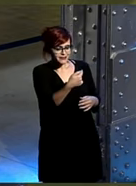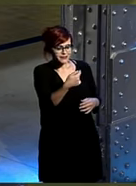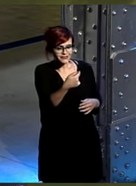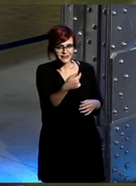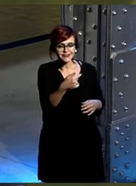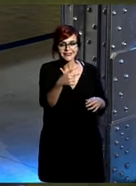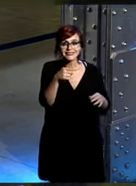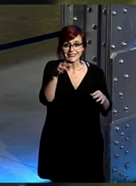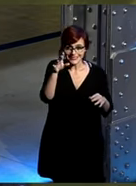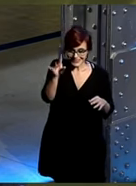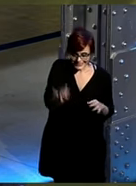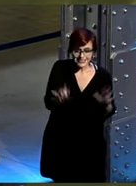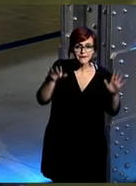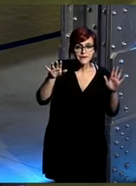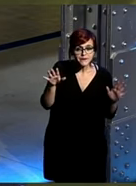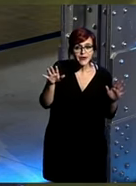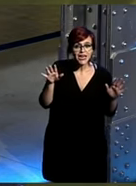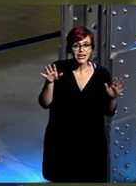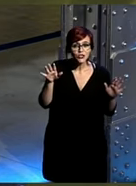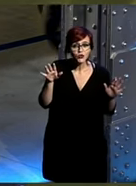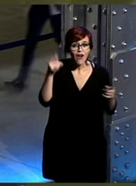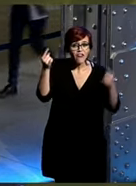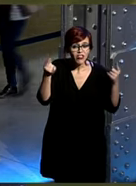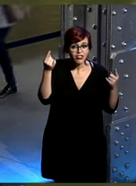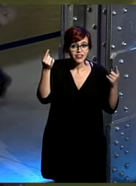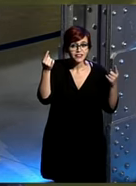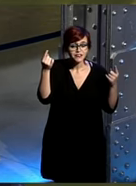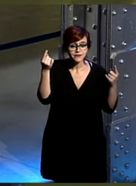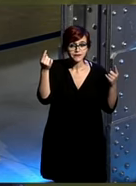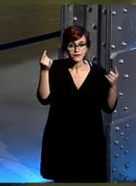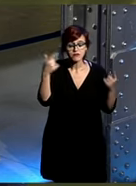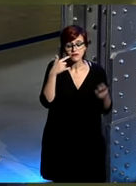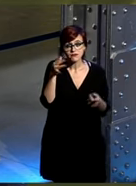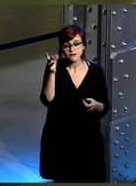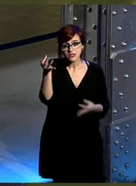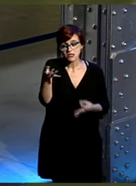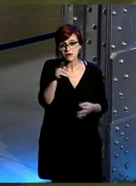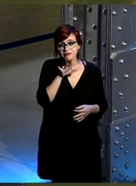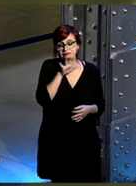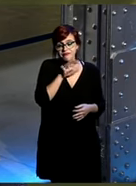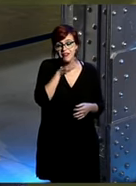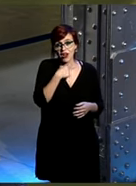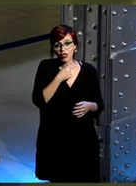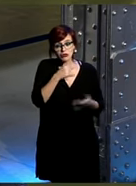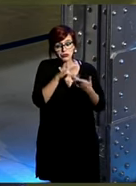gran y además muchas veces se pone. A mí siempre me hizo mucha gracia en mi vida universitaria cuando la universidad,